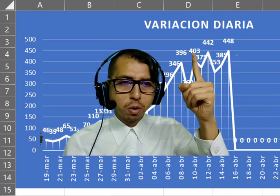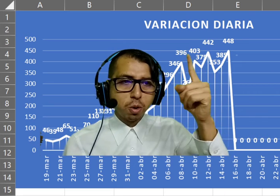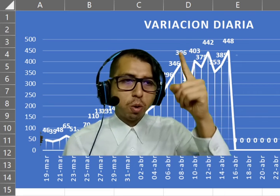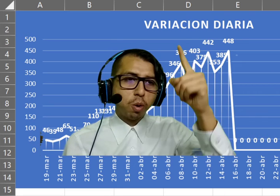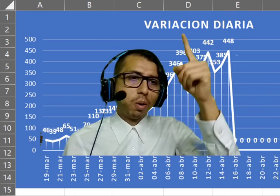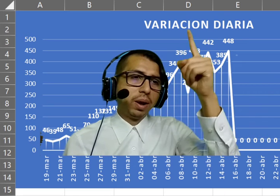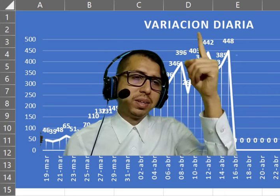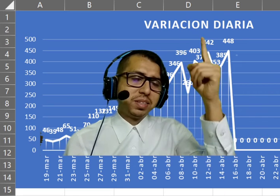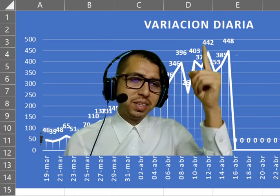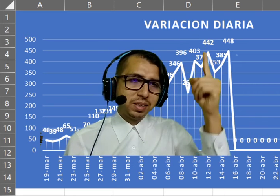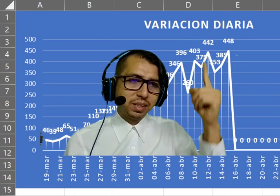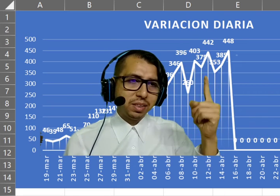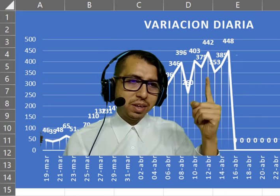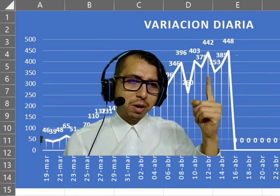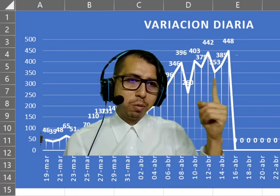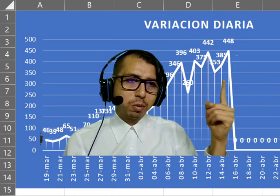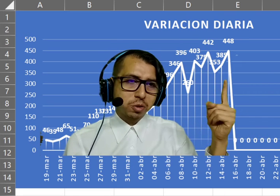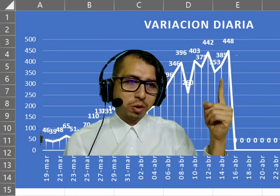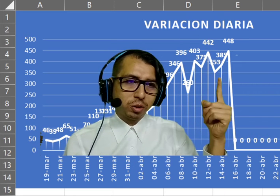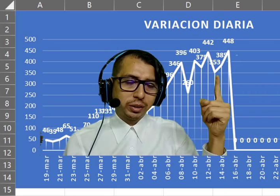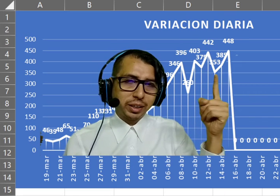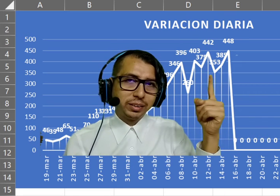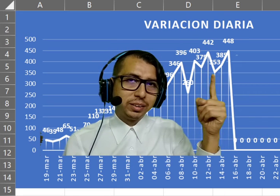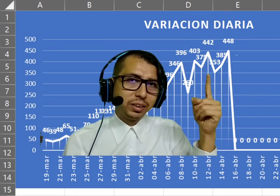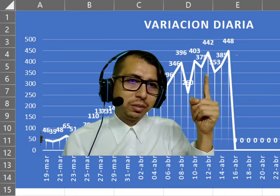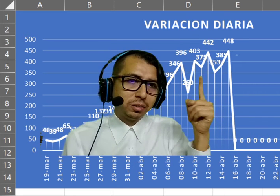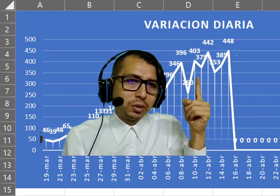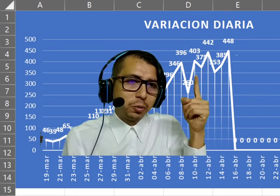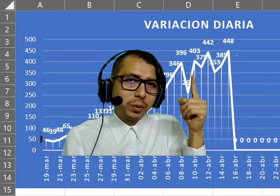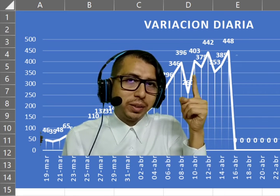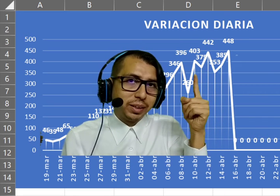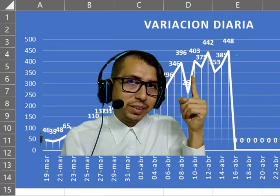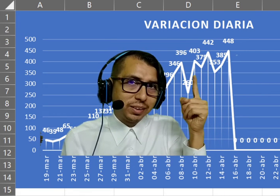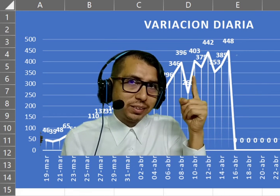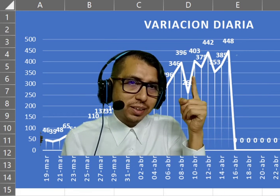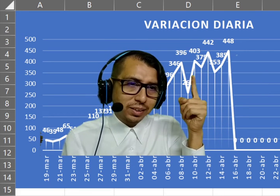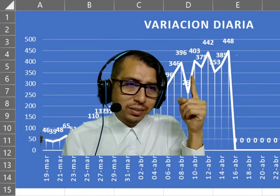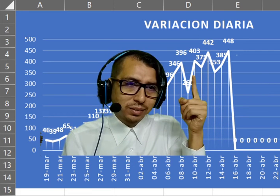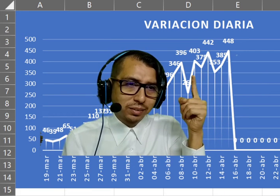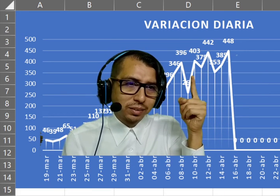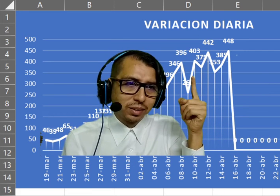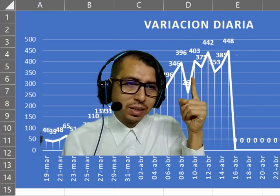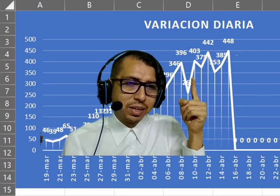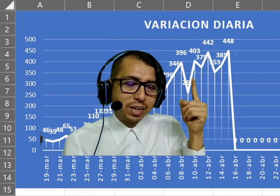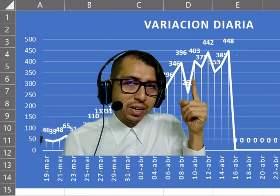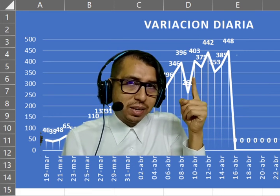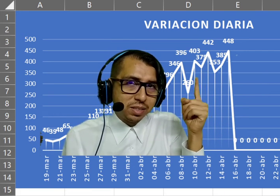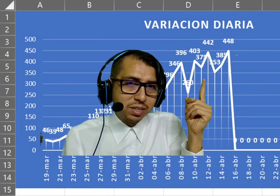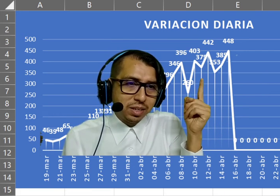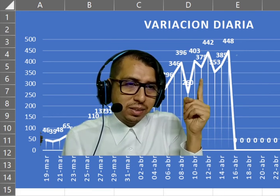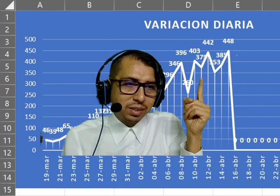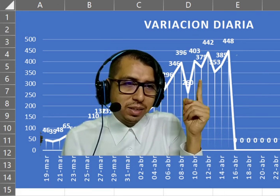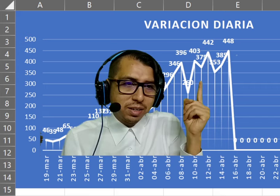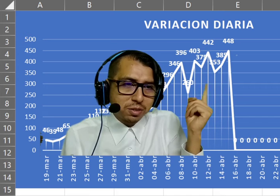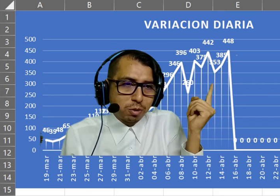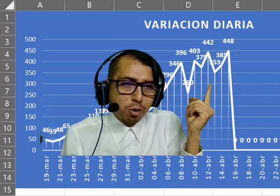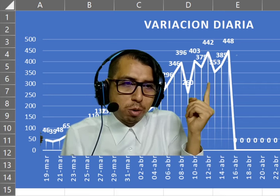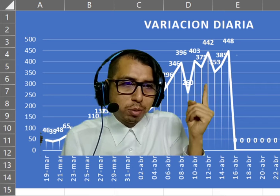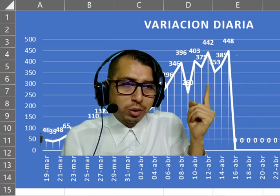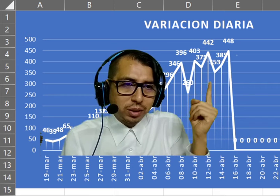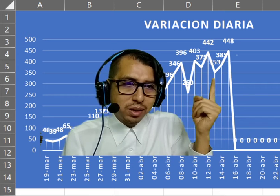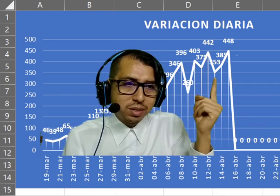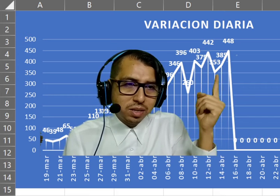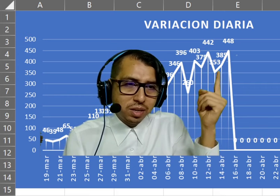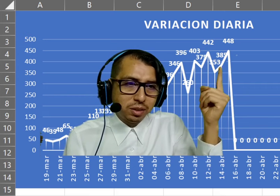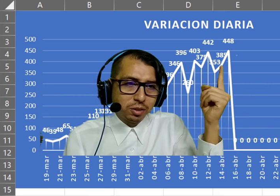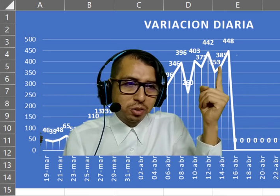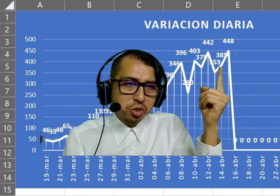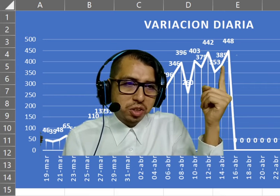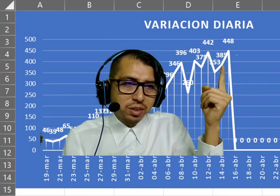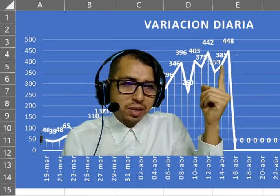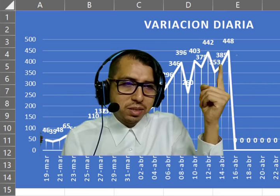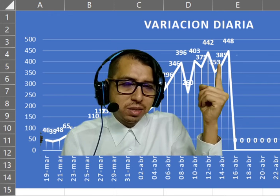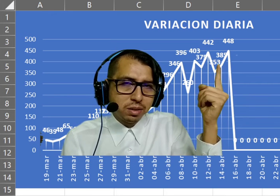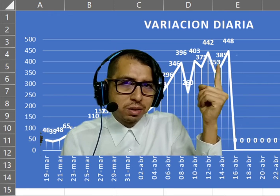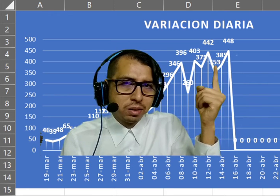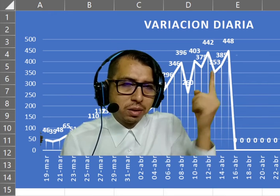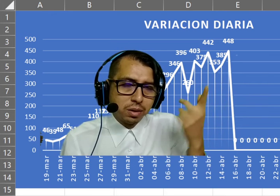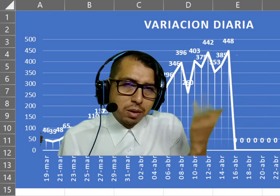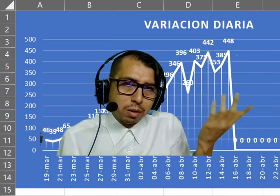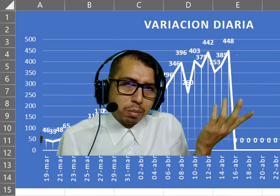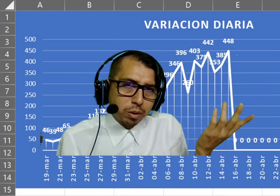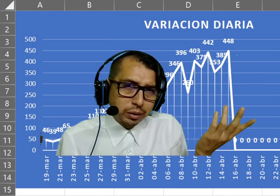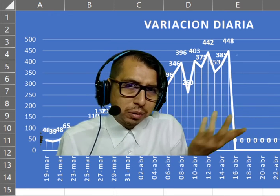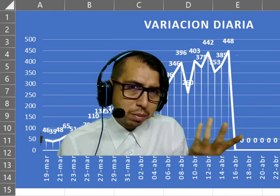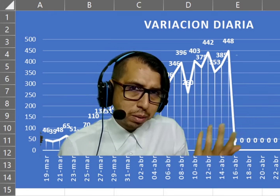442, el siguiente día hubo solo 353 casos. El siguiente día solo hubo